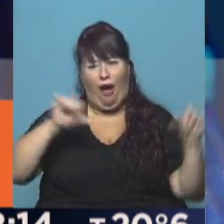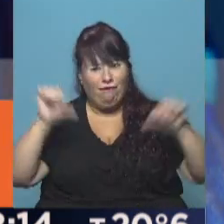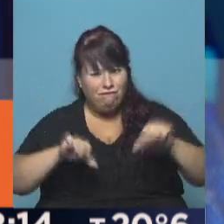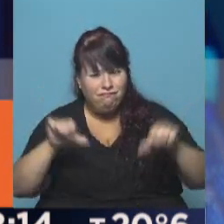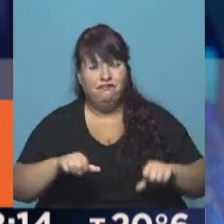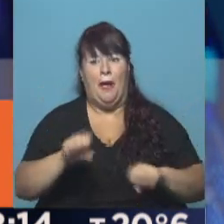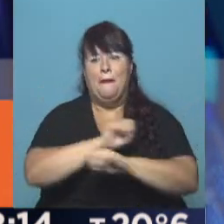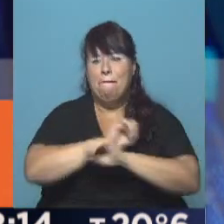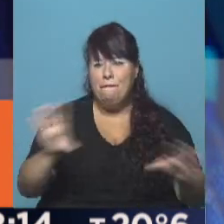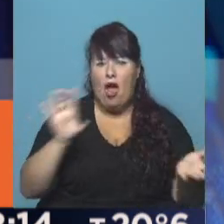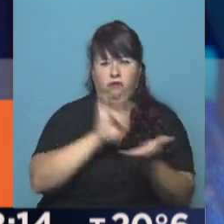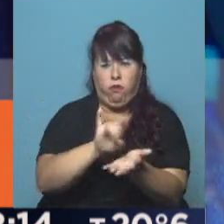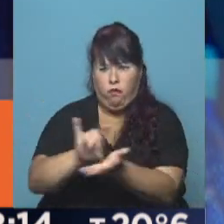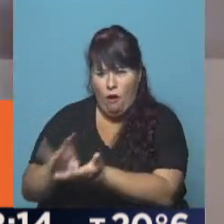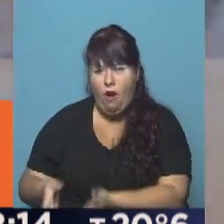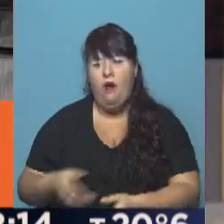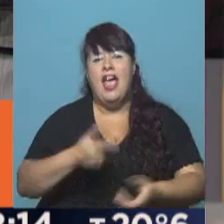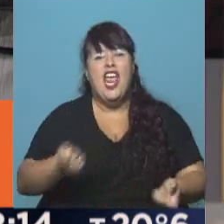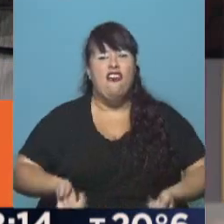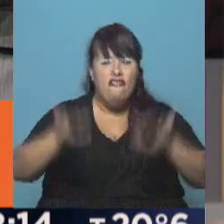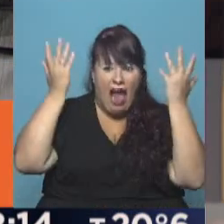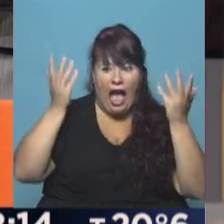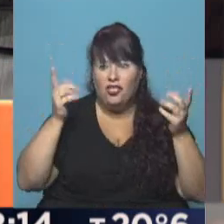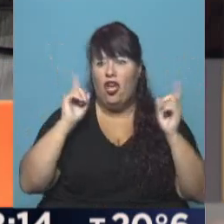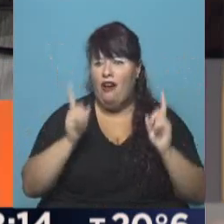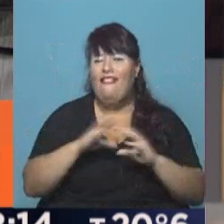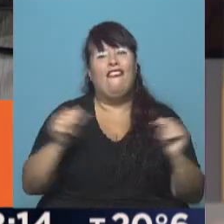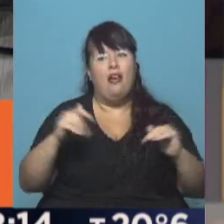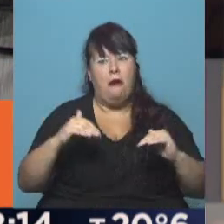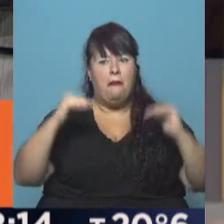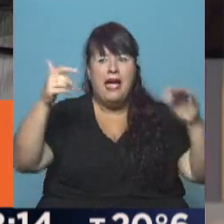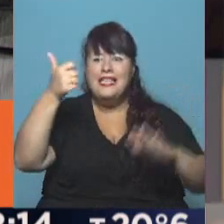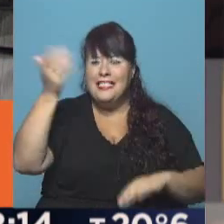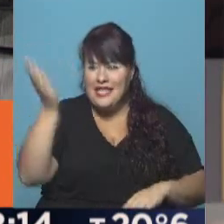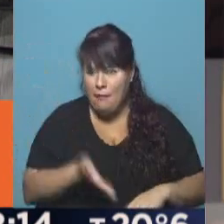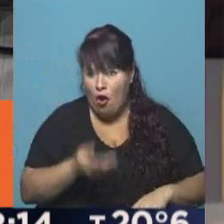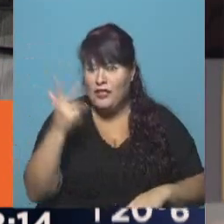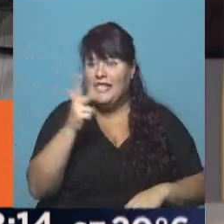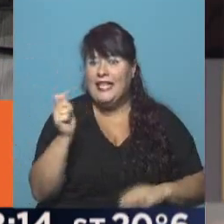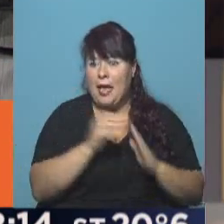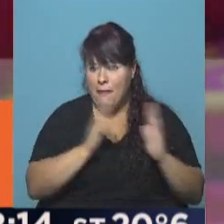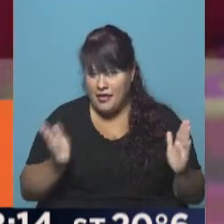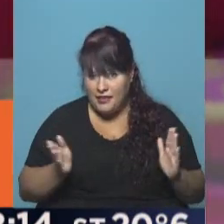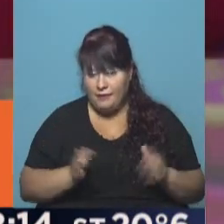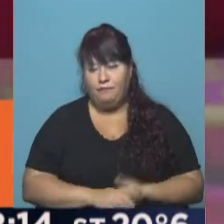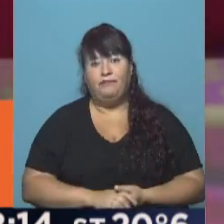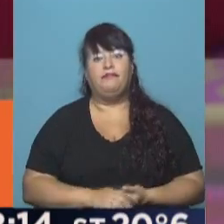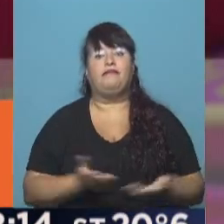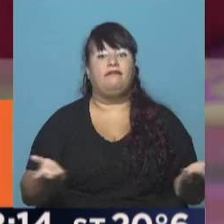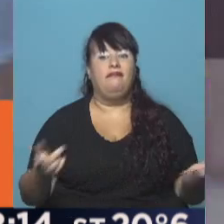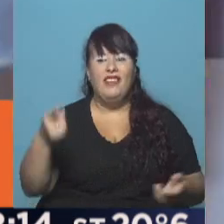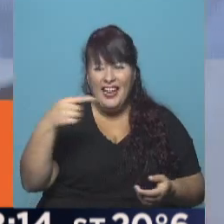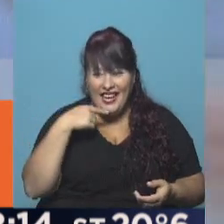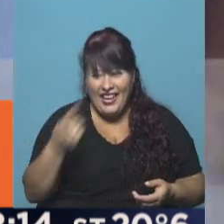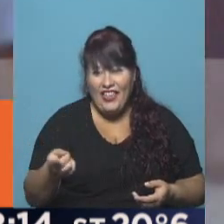se agravan los despidos la inflación no para tenemos un 6 por ciento el primer trimestre y nos